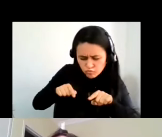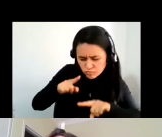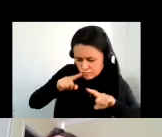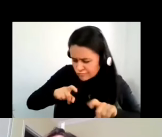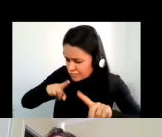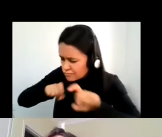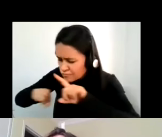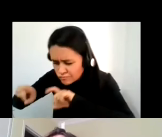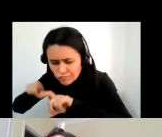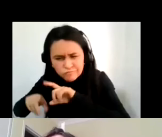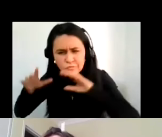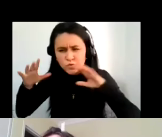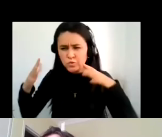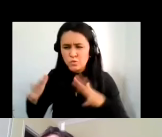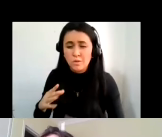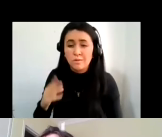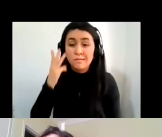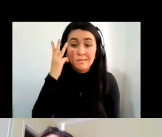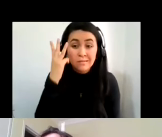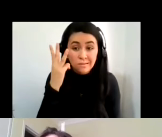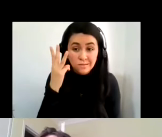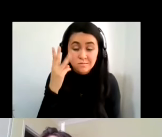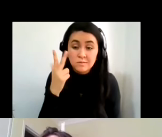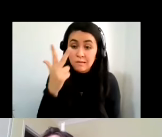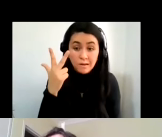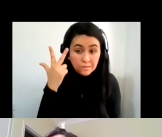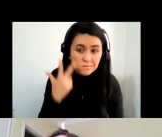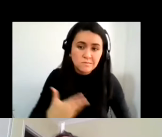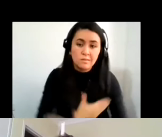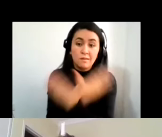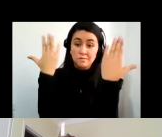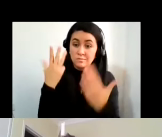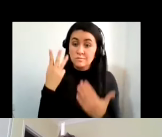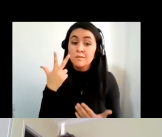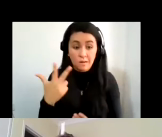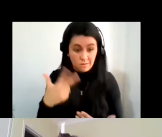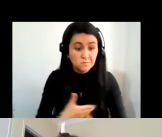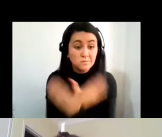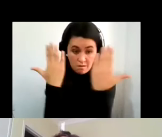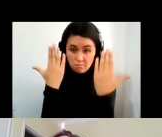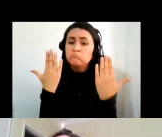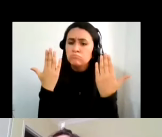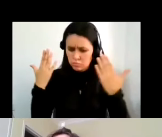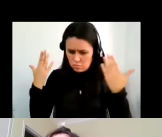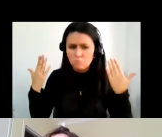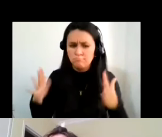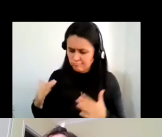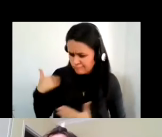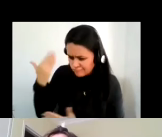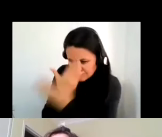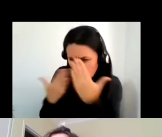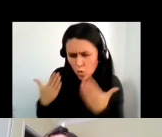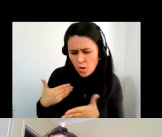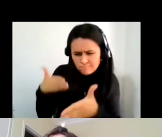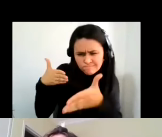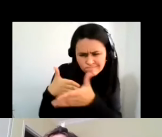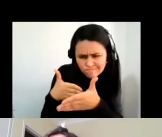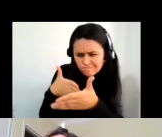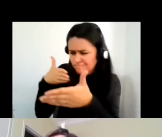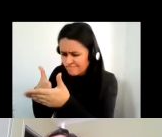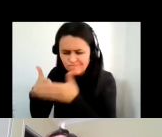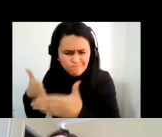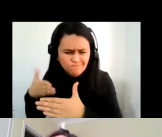podemos integrar a estas distintas poblaciones y cómo se responde a las barreras y asimismo podemos analizar